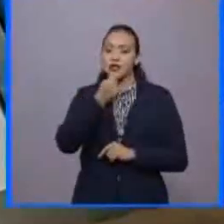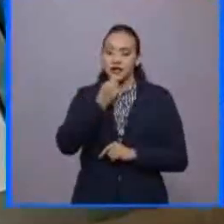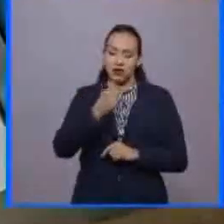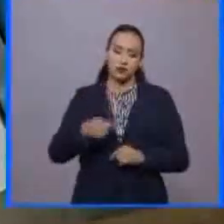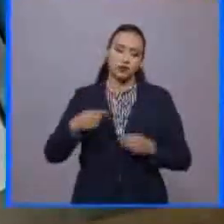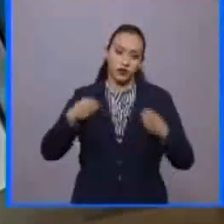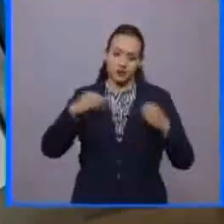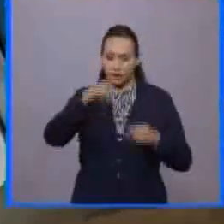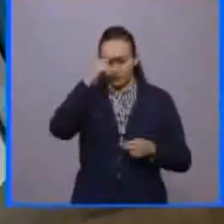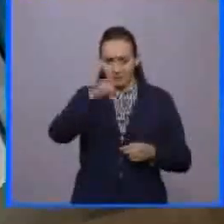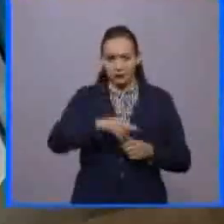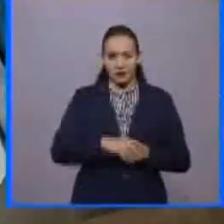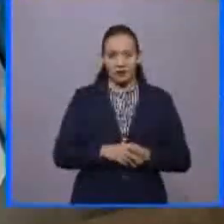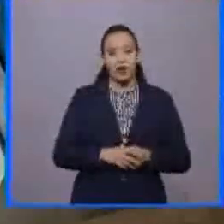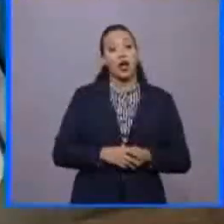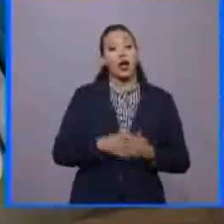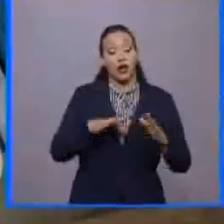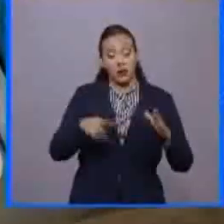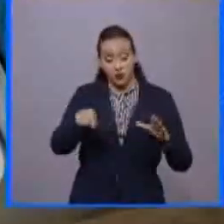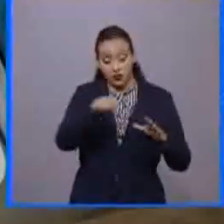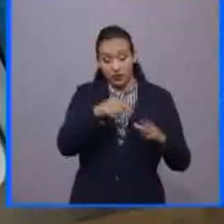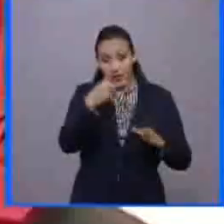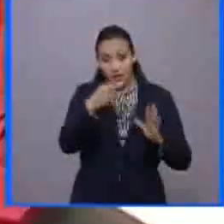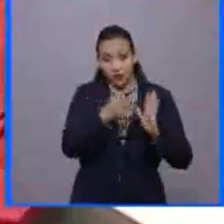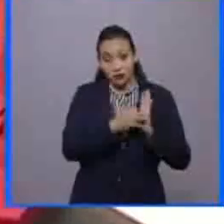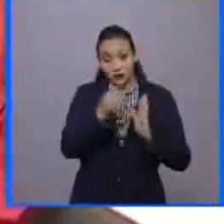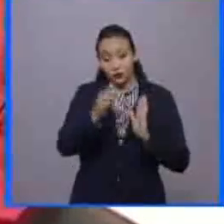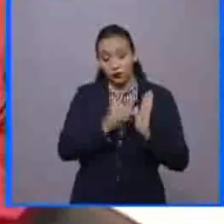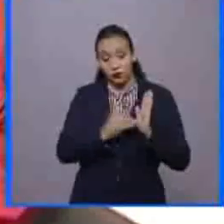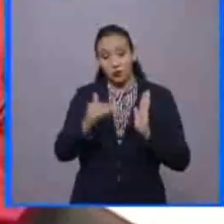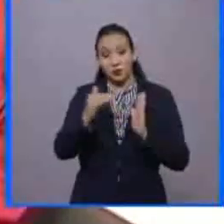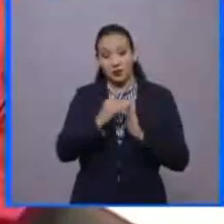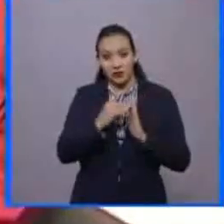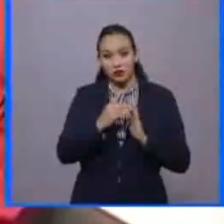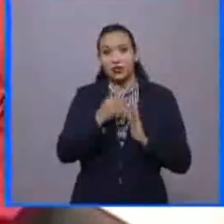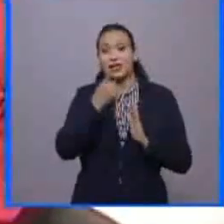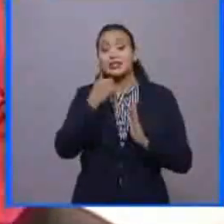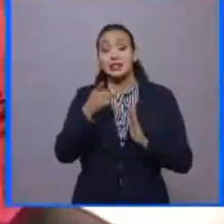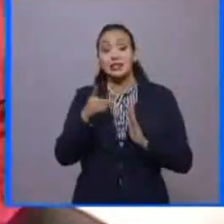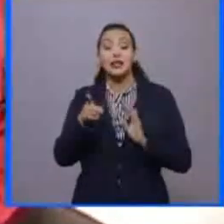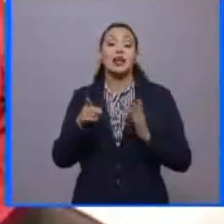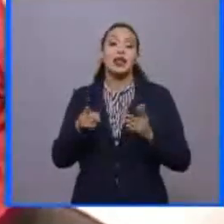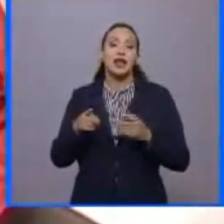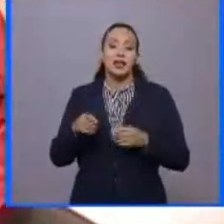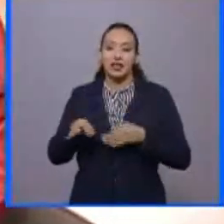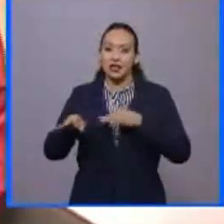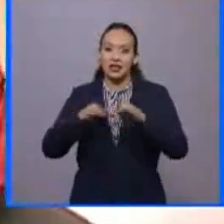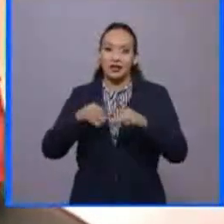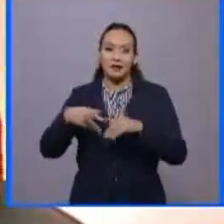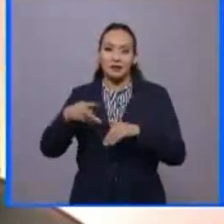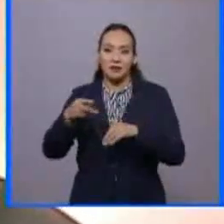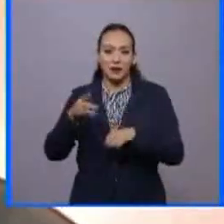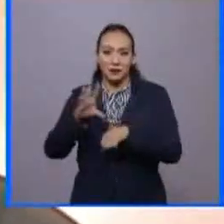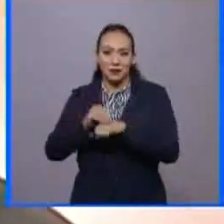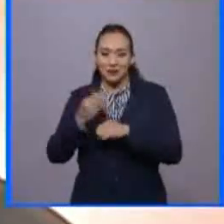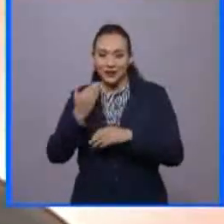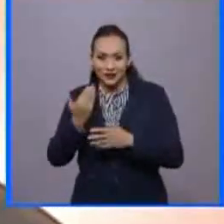de dicho sector. De ellos, 2.1 millones desempeña ocupaciones no permitidas,